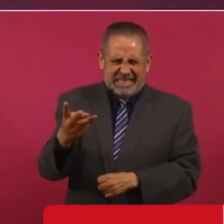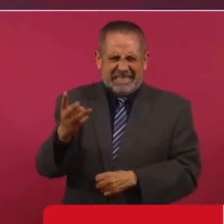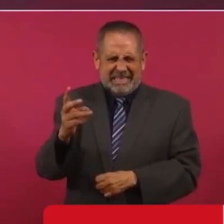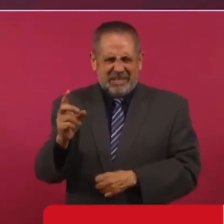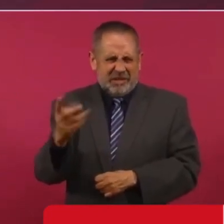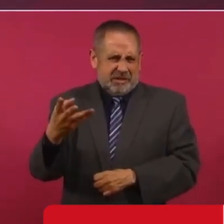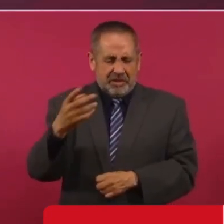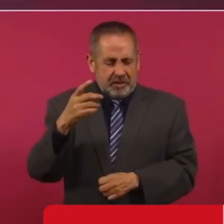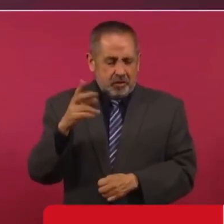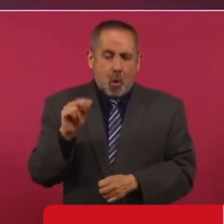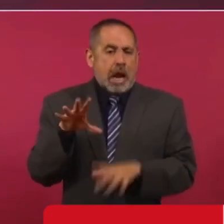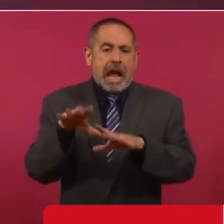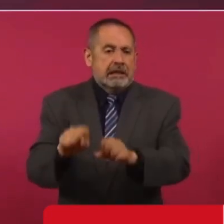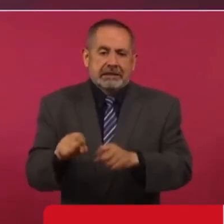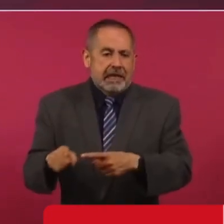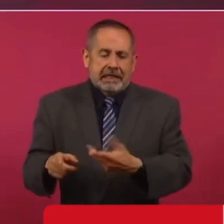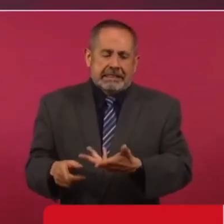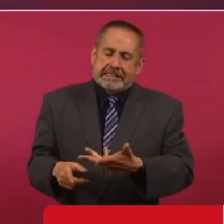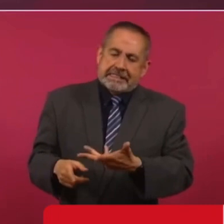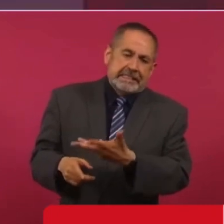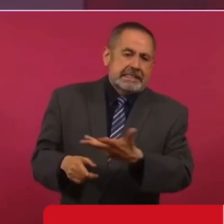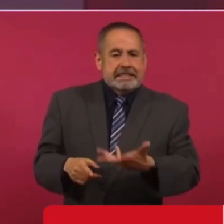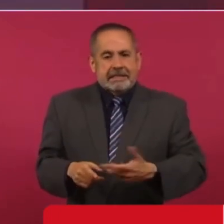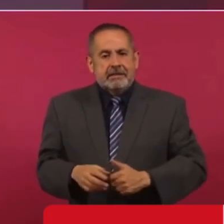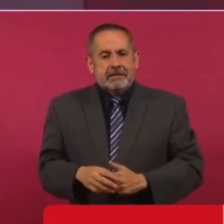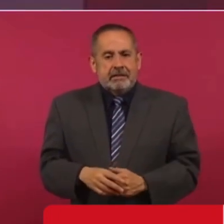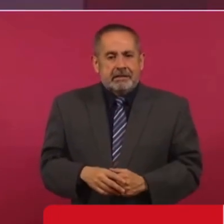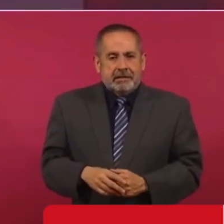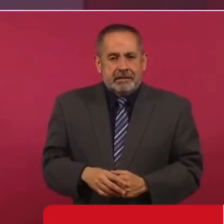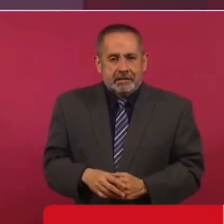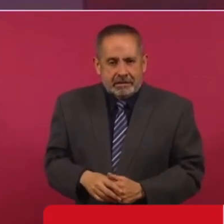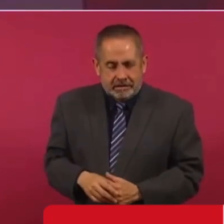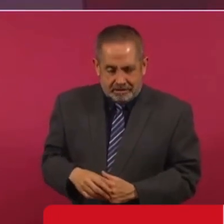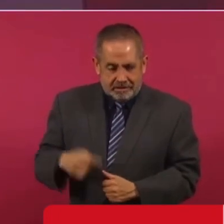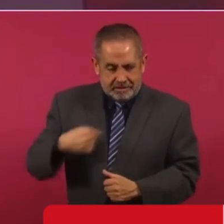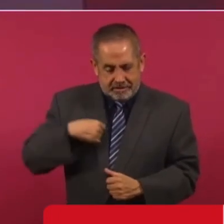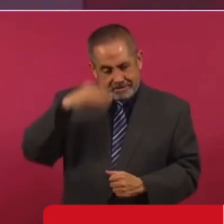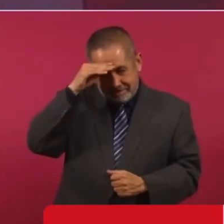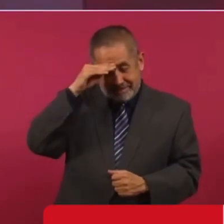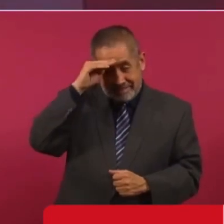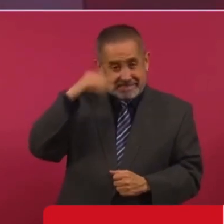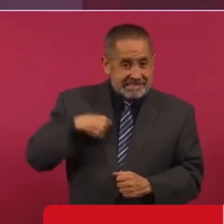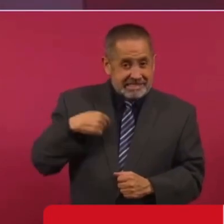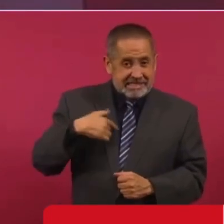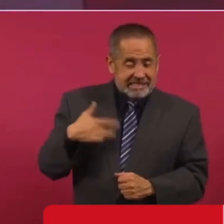333 o 34. Entonces, yo